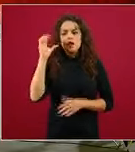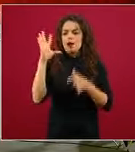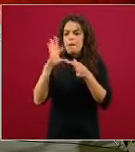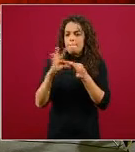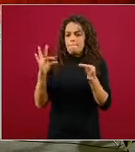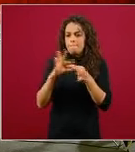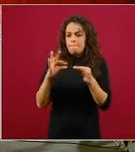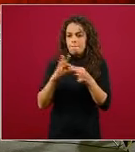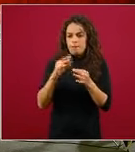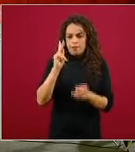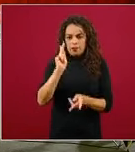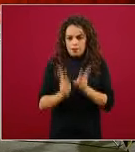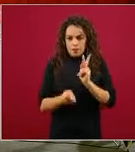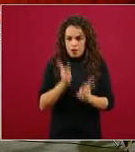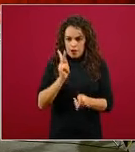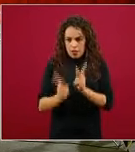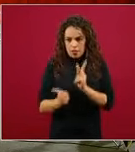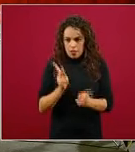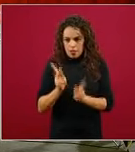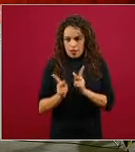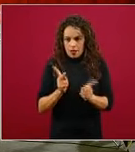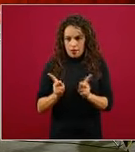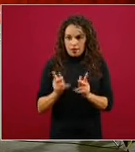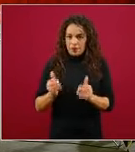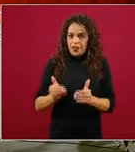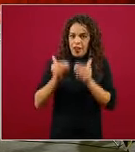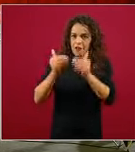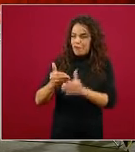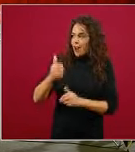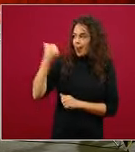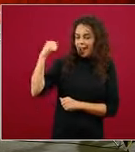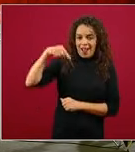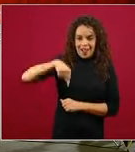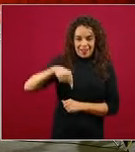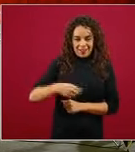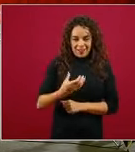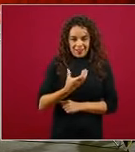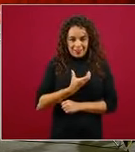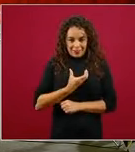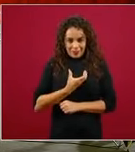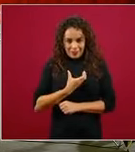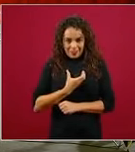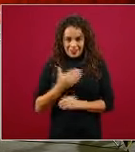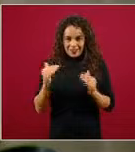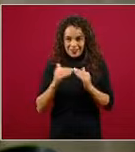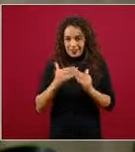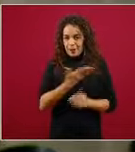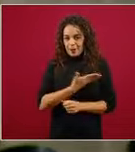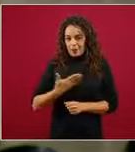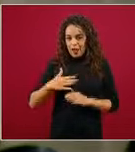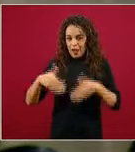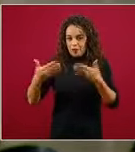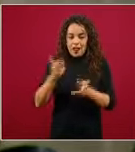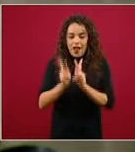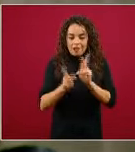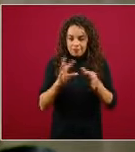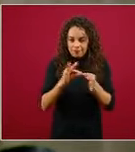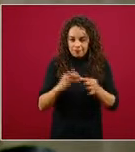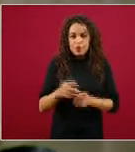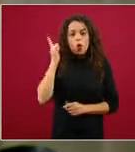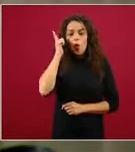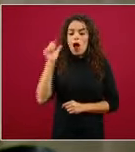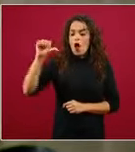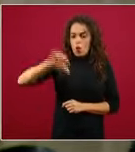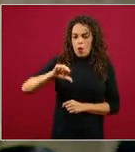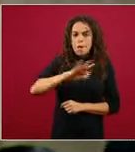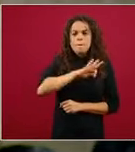lo que denominamos nosotros chacaleo, allá en la entrada aquí de Palacio Nacional. Nos hablaba que el día de hoy nos podría dar algunos datos sobre